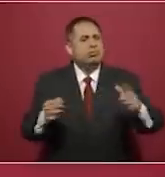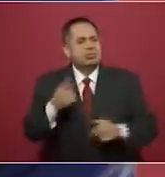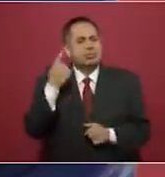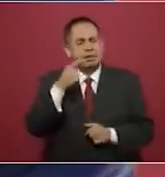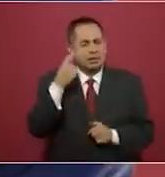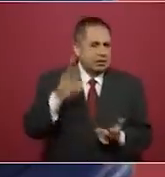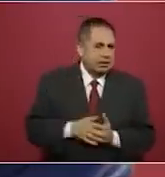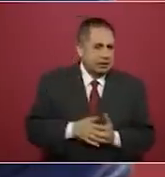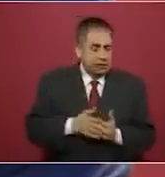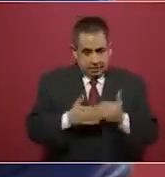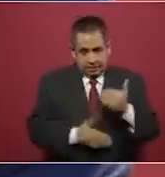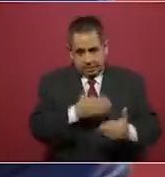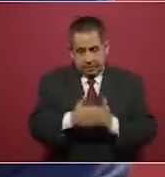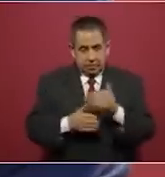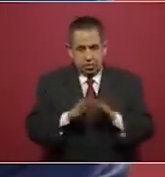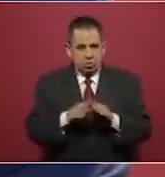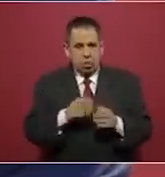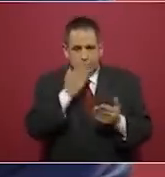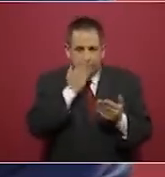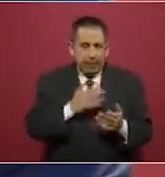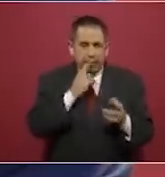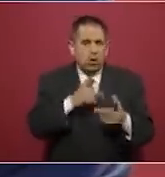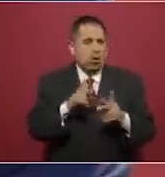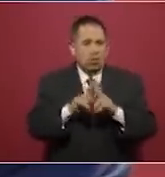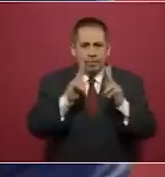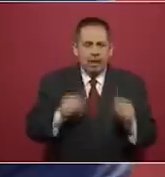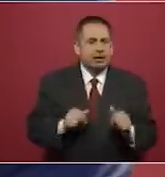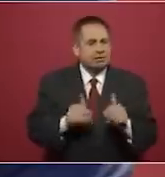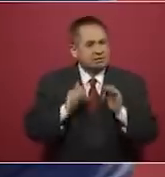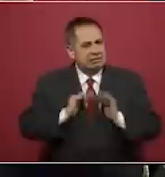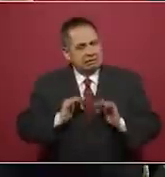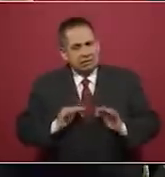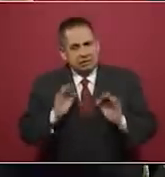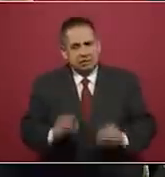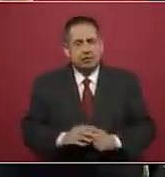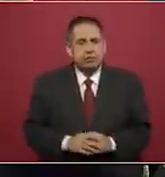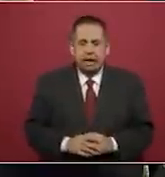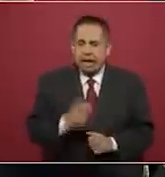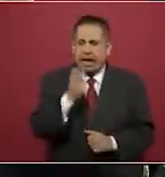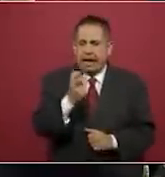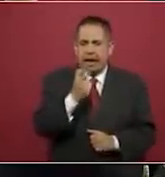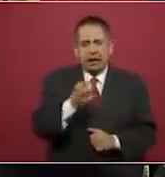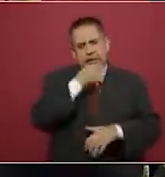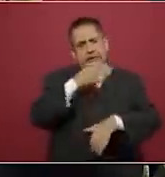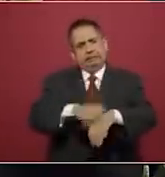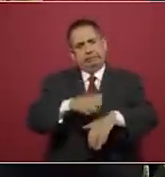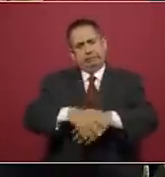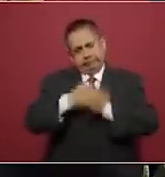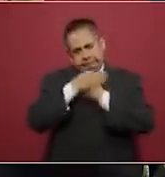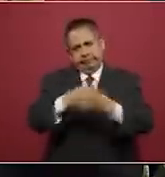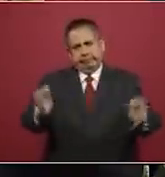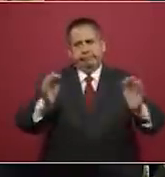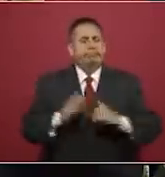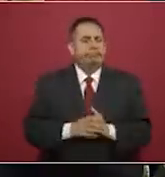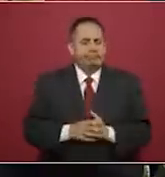se avance en conseguir la paz y la tranquilidad esto es lo que podemos comentarles y si